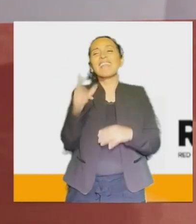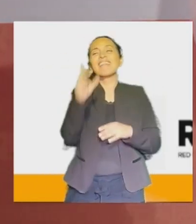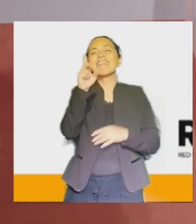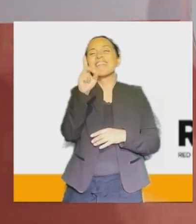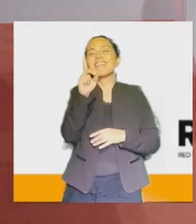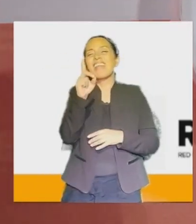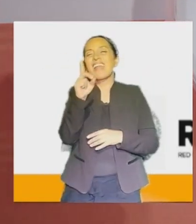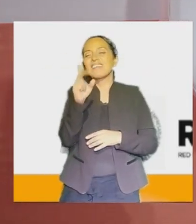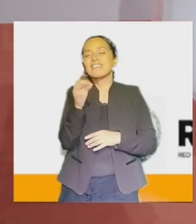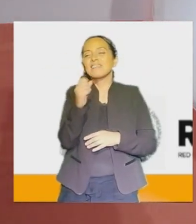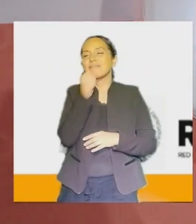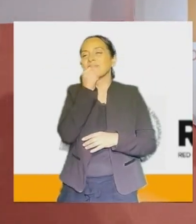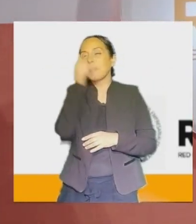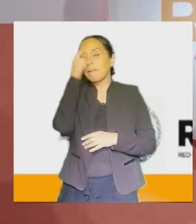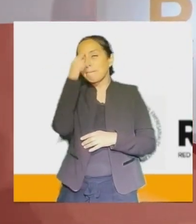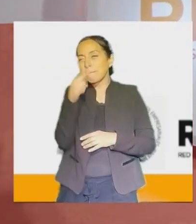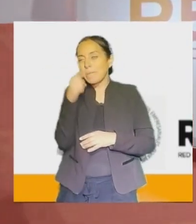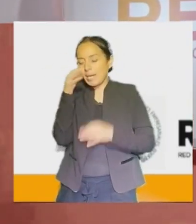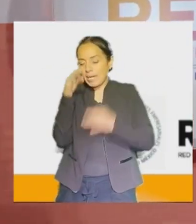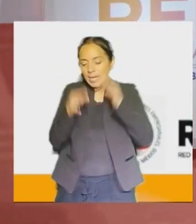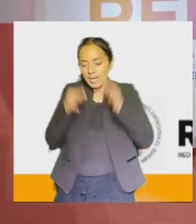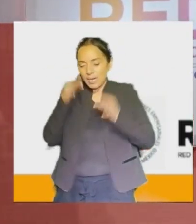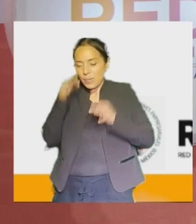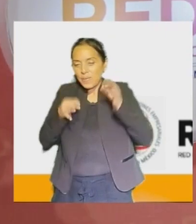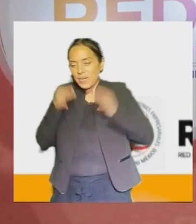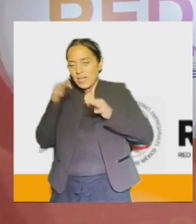nuestro querido jurado para que tome una decisión.